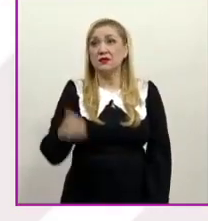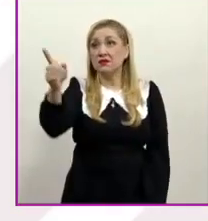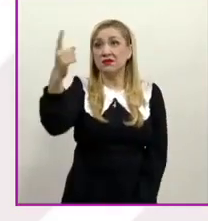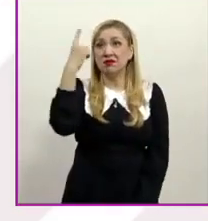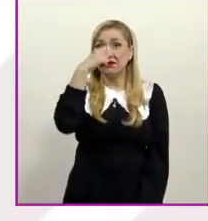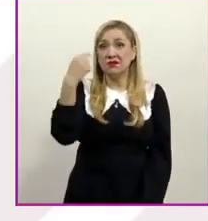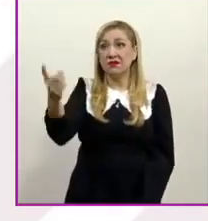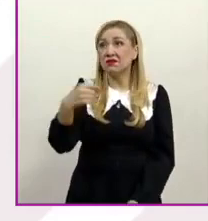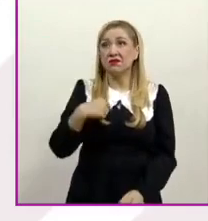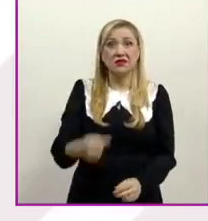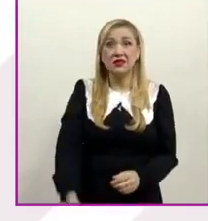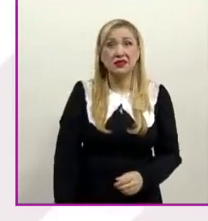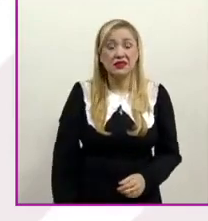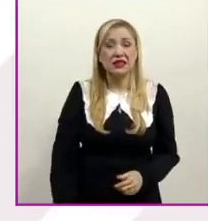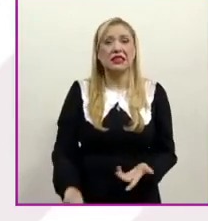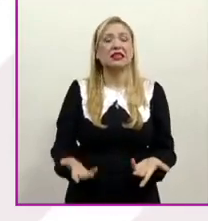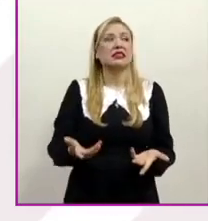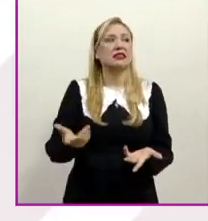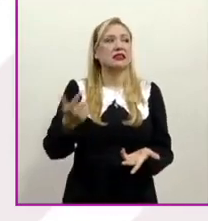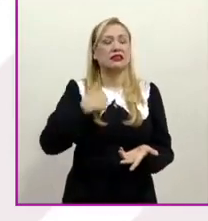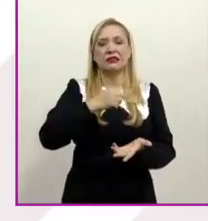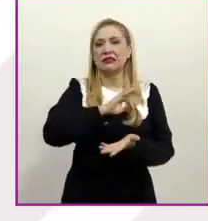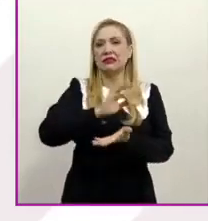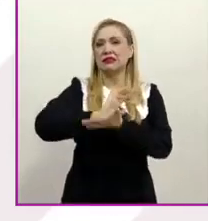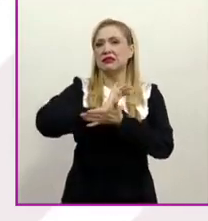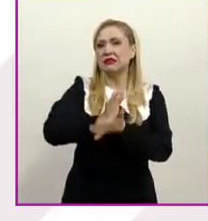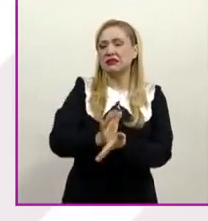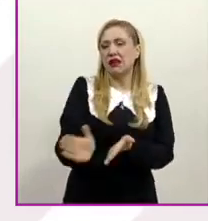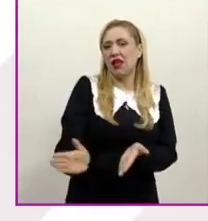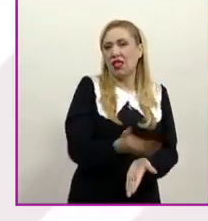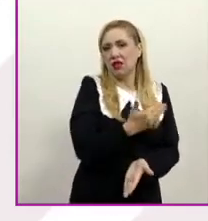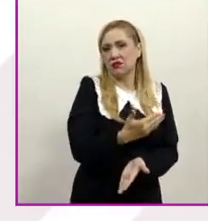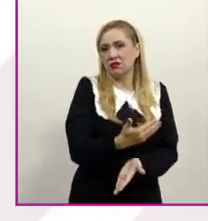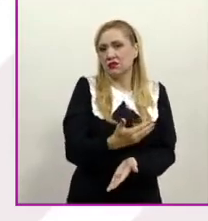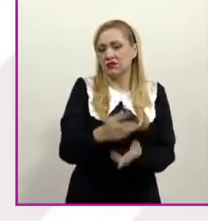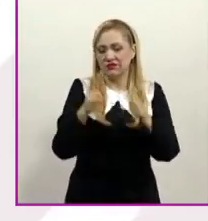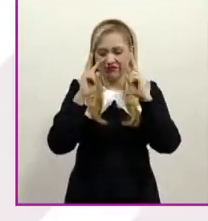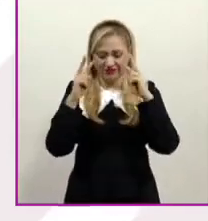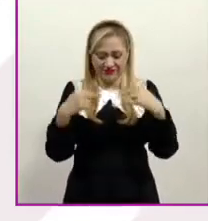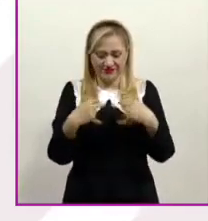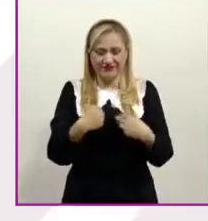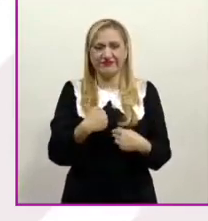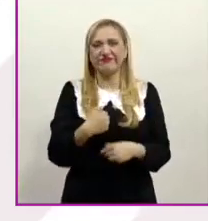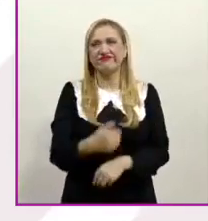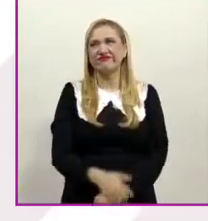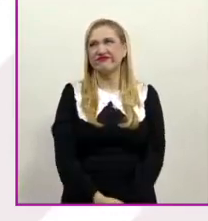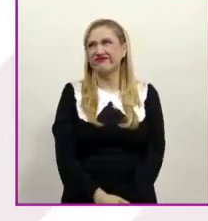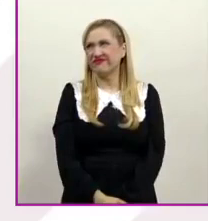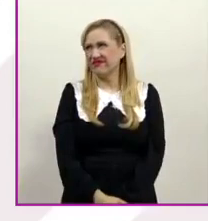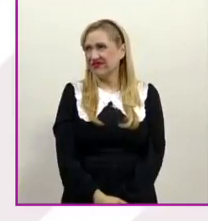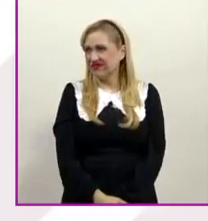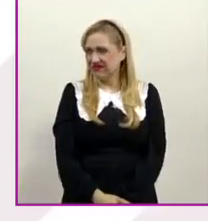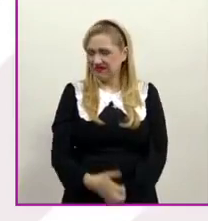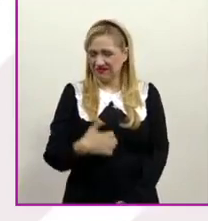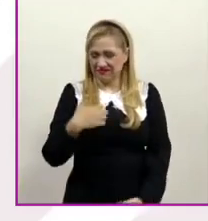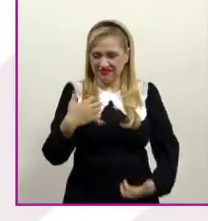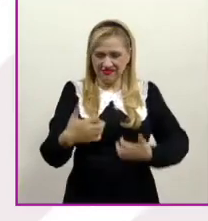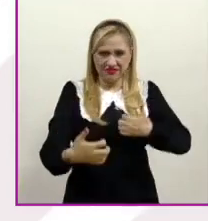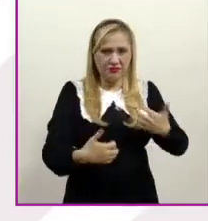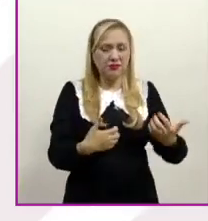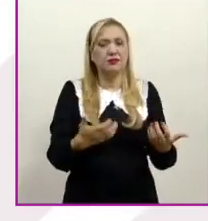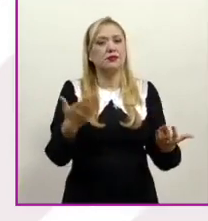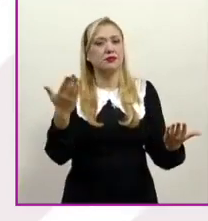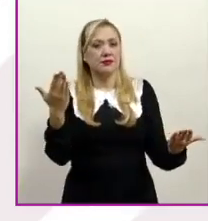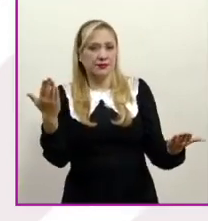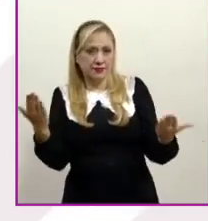pues repercute en cómo te ves a ti mismo, ¿no? Y hacemos ese paralelismo a lo